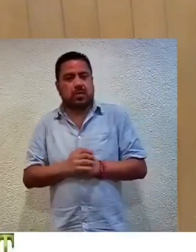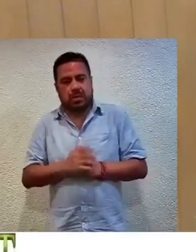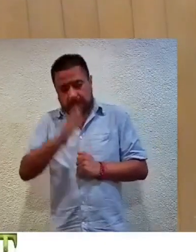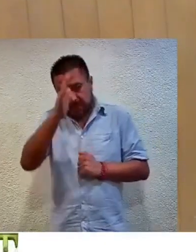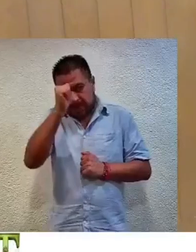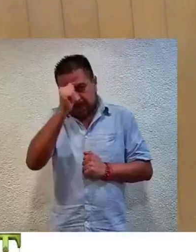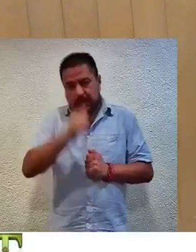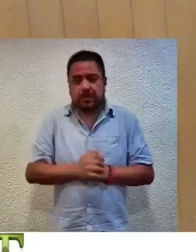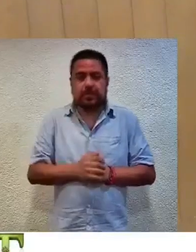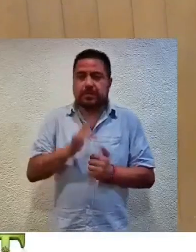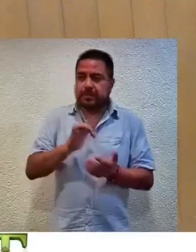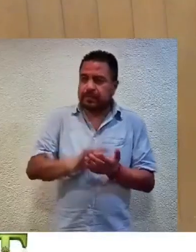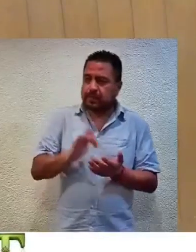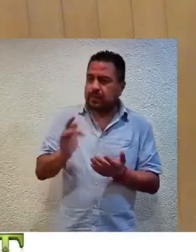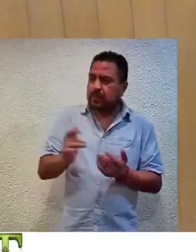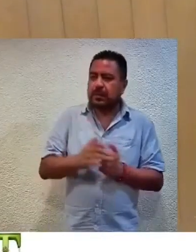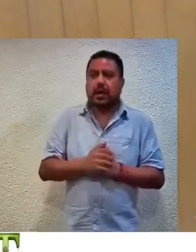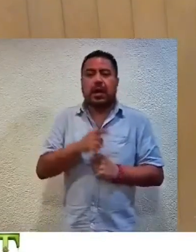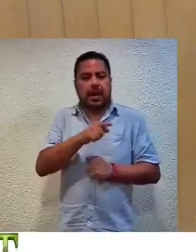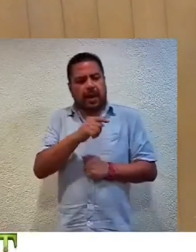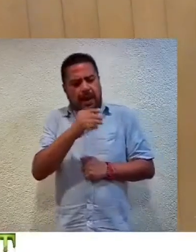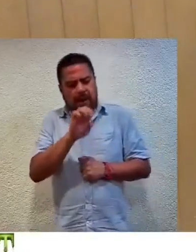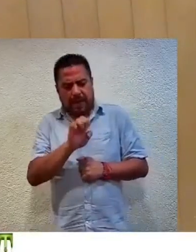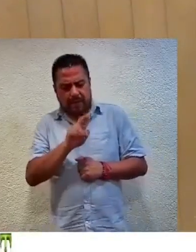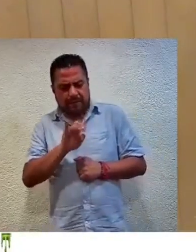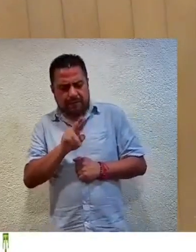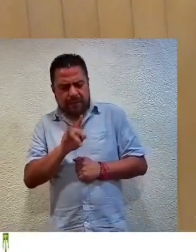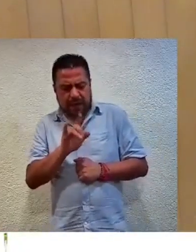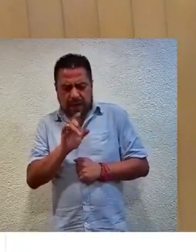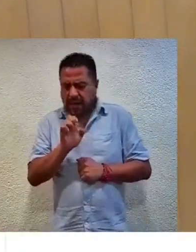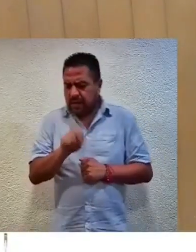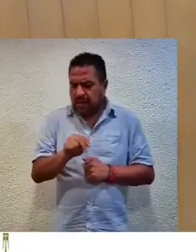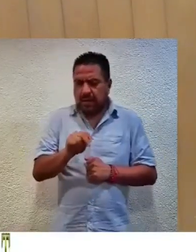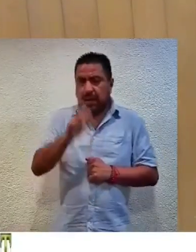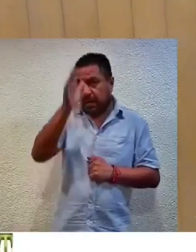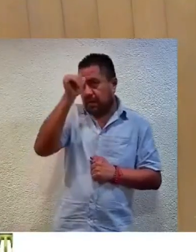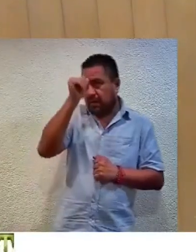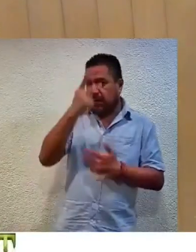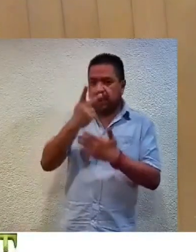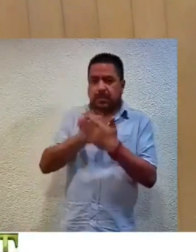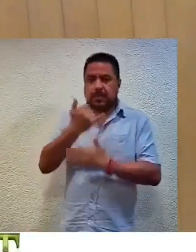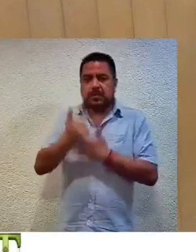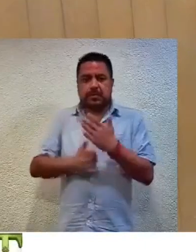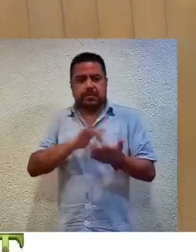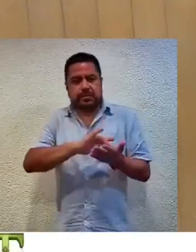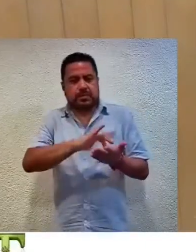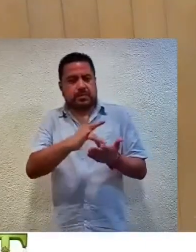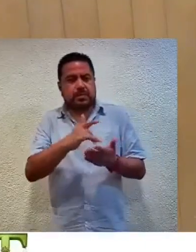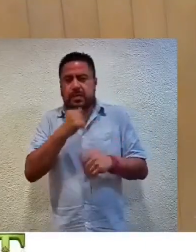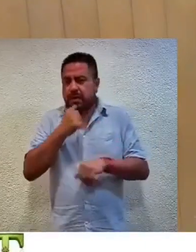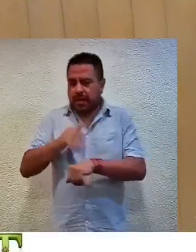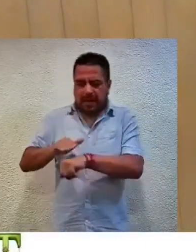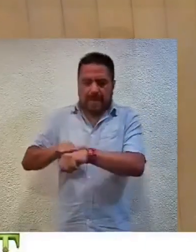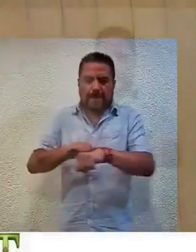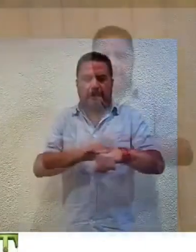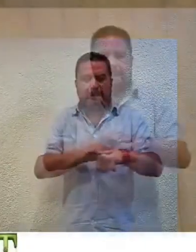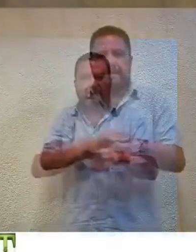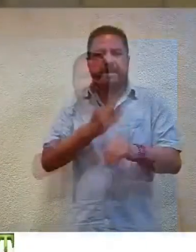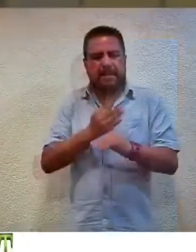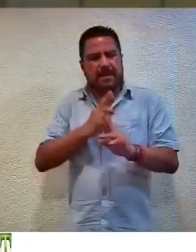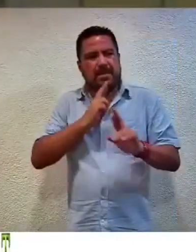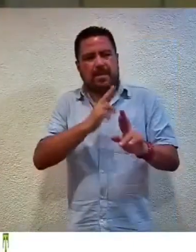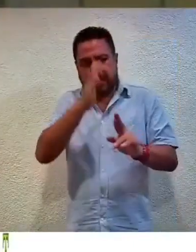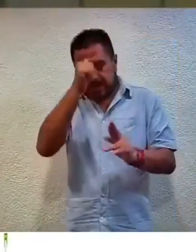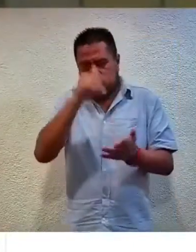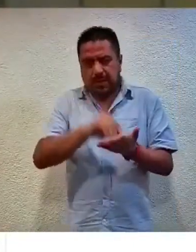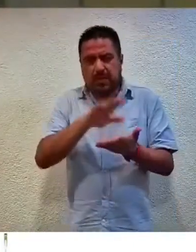del proyecto. Gracias, magistrada. Magistrada Evelyn Rodríguez. A favor del proyecto. Gracias, magistrada. Magistradas, el proyecto de resolución fue aprobado